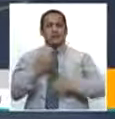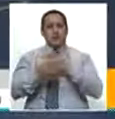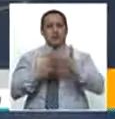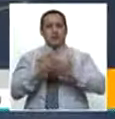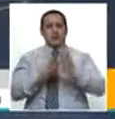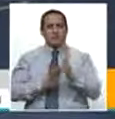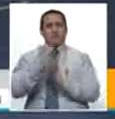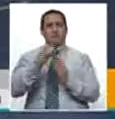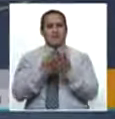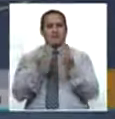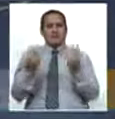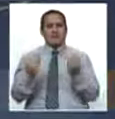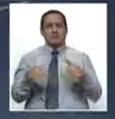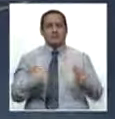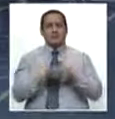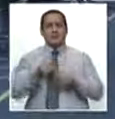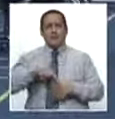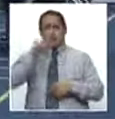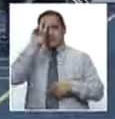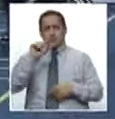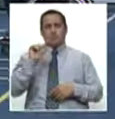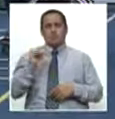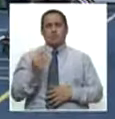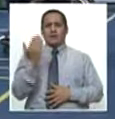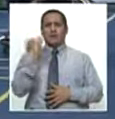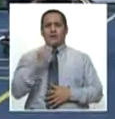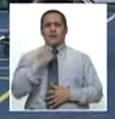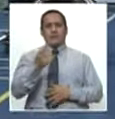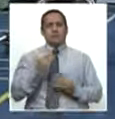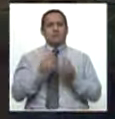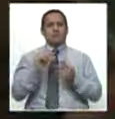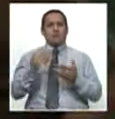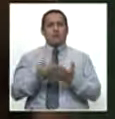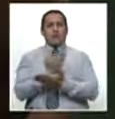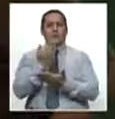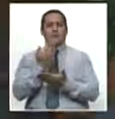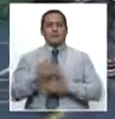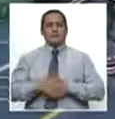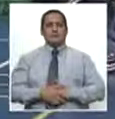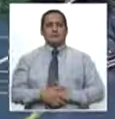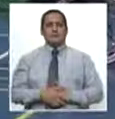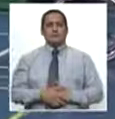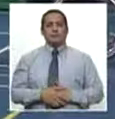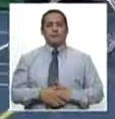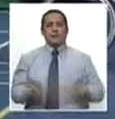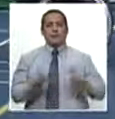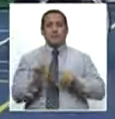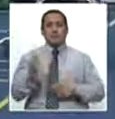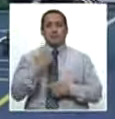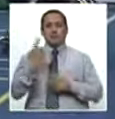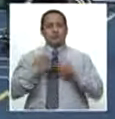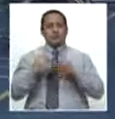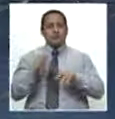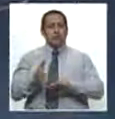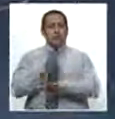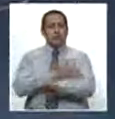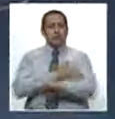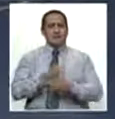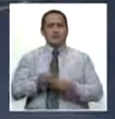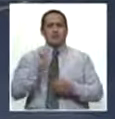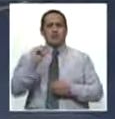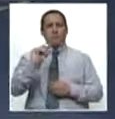se ha desarrollado bastante, pero en el Perú recién es bastante nuevo. Todo inició como